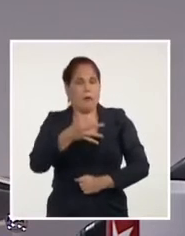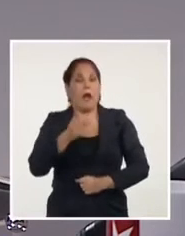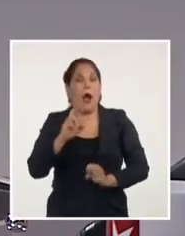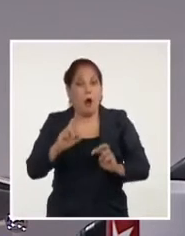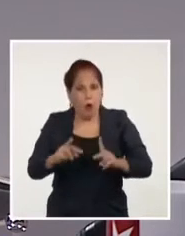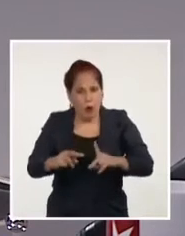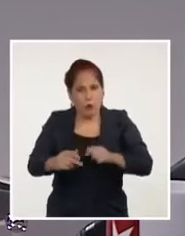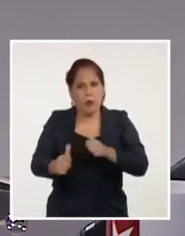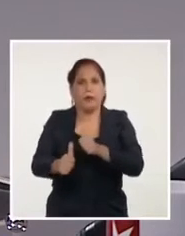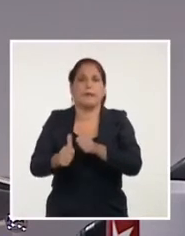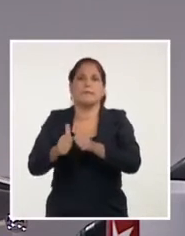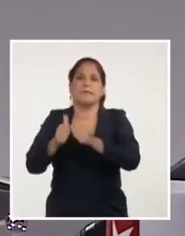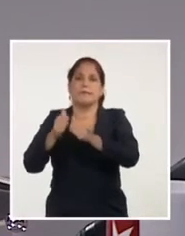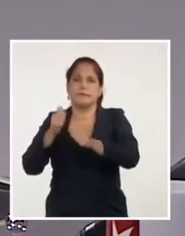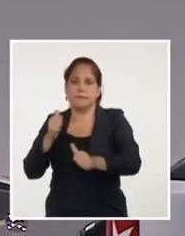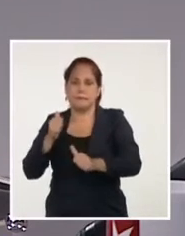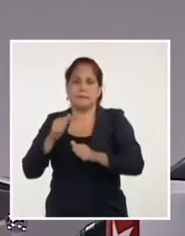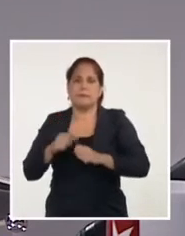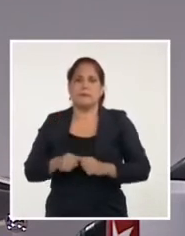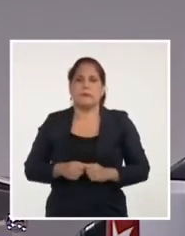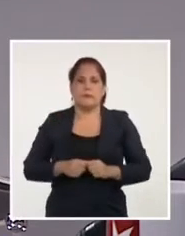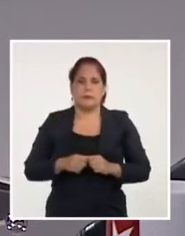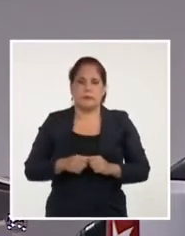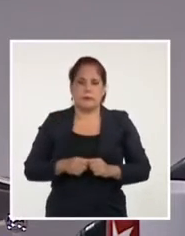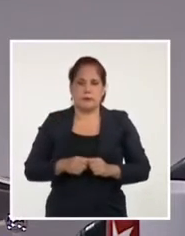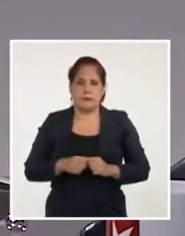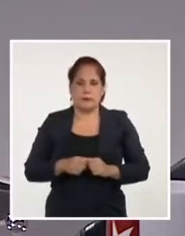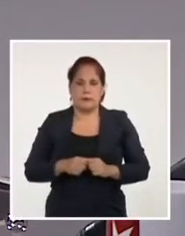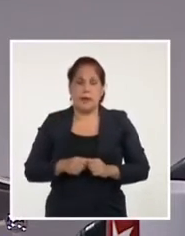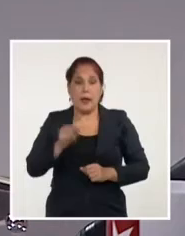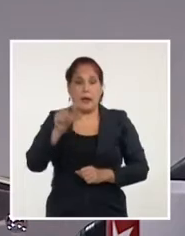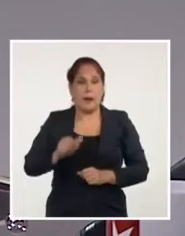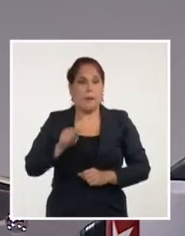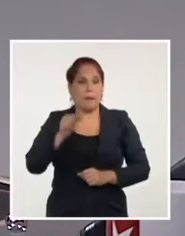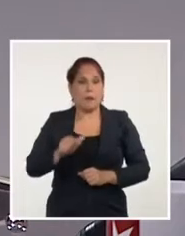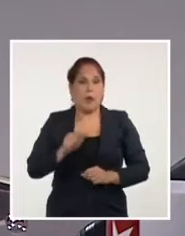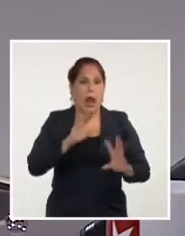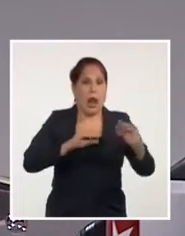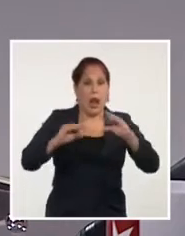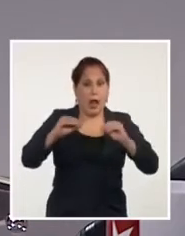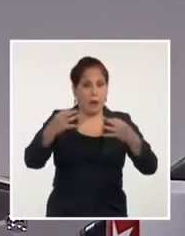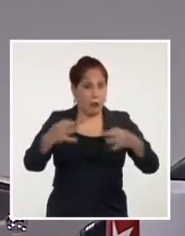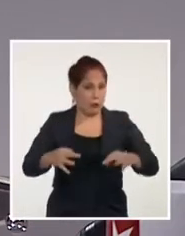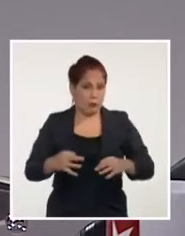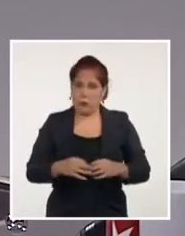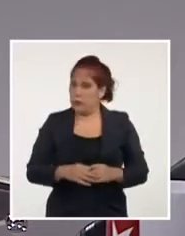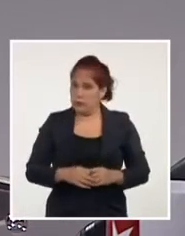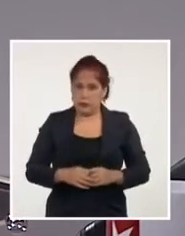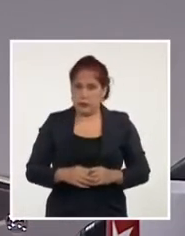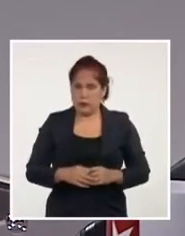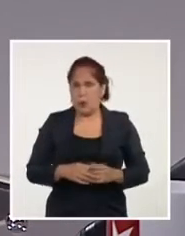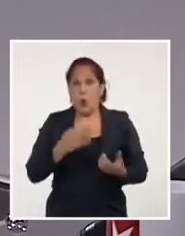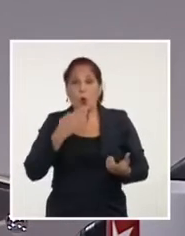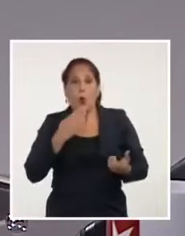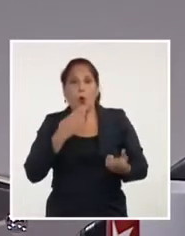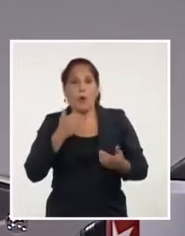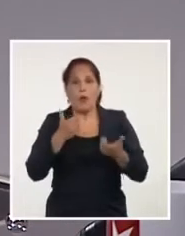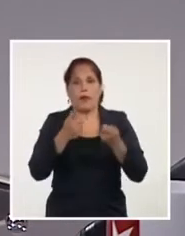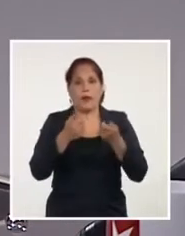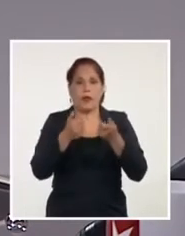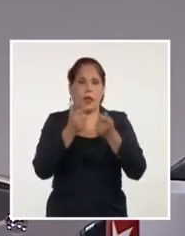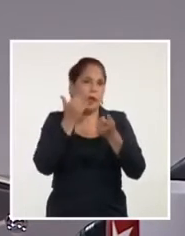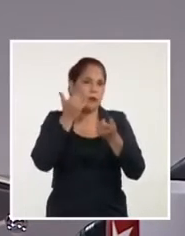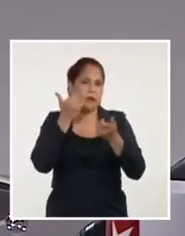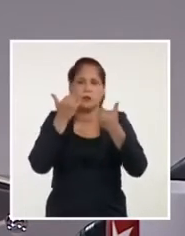especie de edad prealfabética. Es decir, la gente no se comunica con el alfabeto, sino se comunica ya directamente con